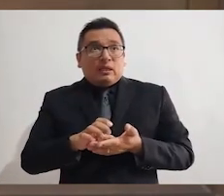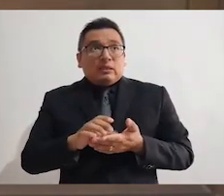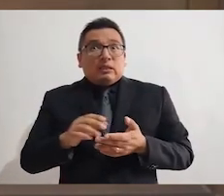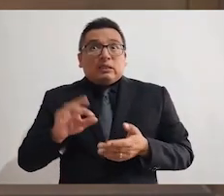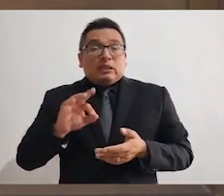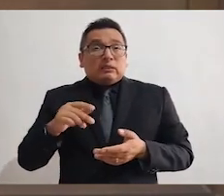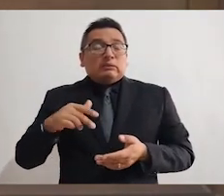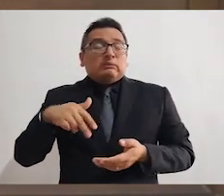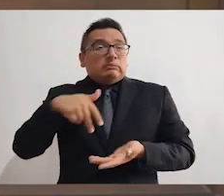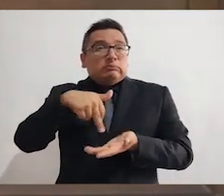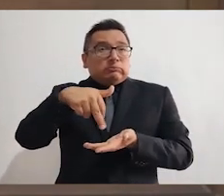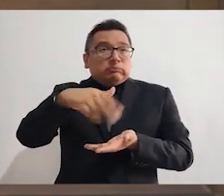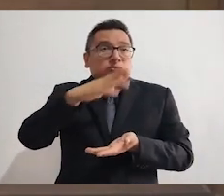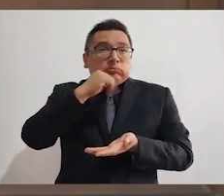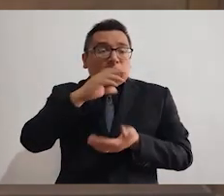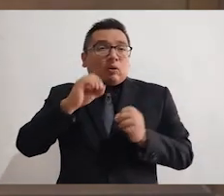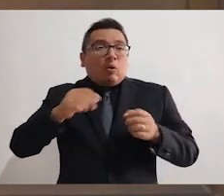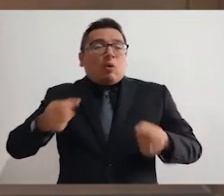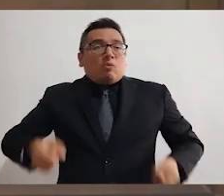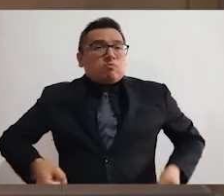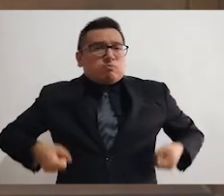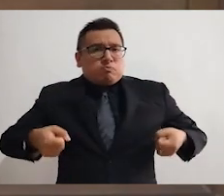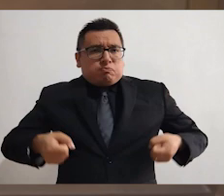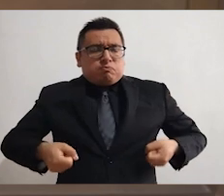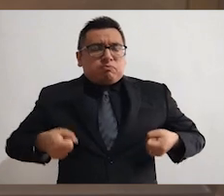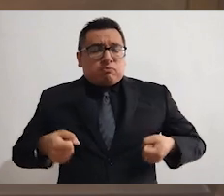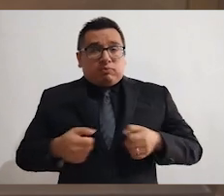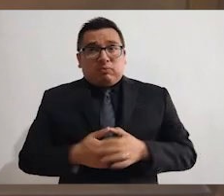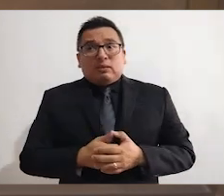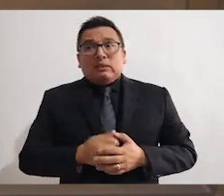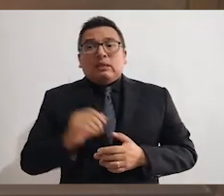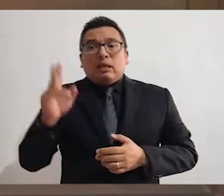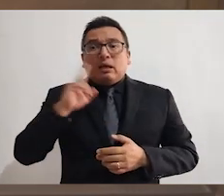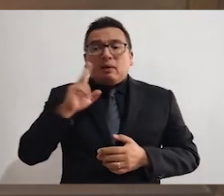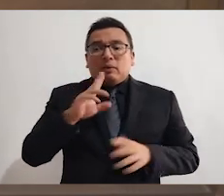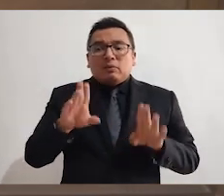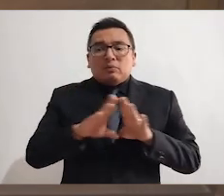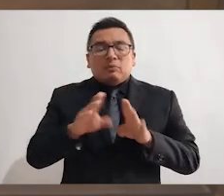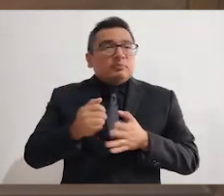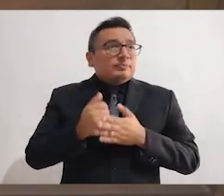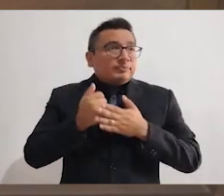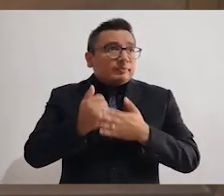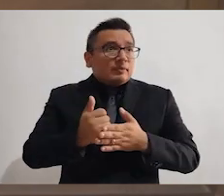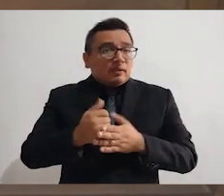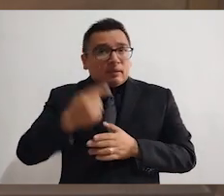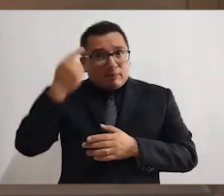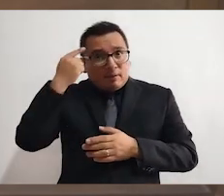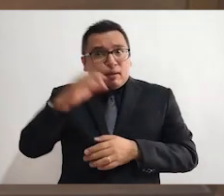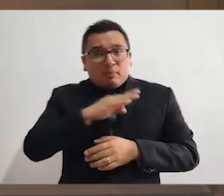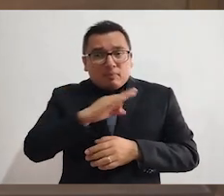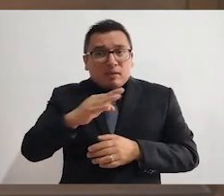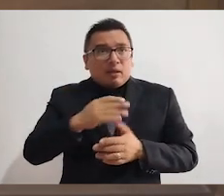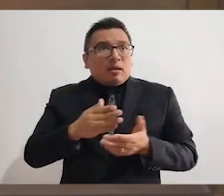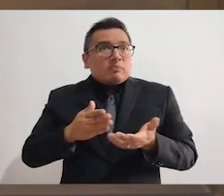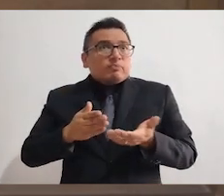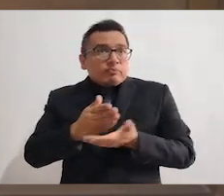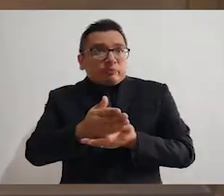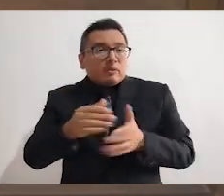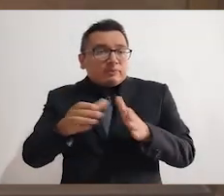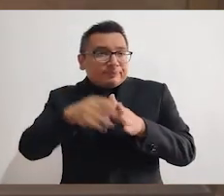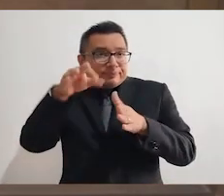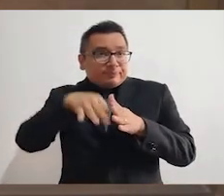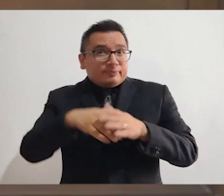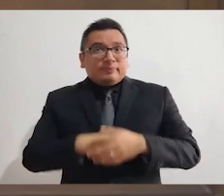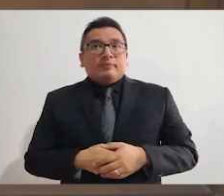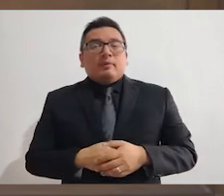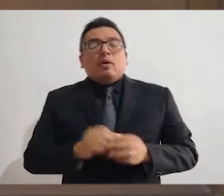motriz, acercarles, en el caso de que la casilla por alguna razón no tenga la infraestructura de acceso,